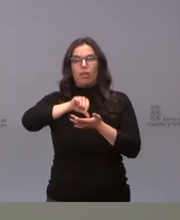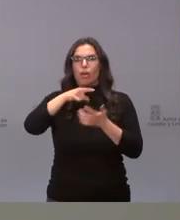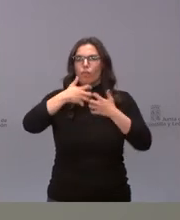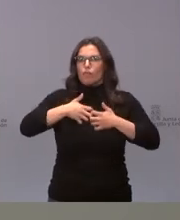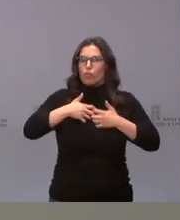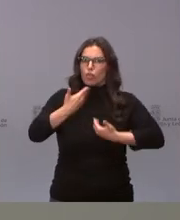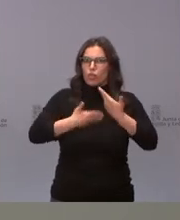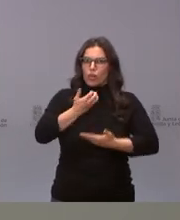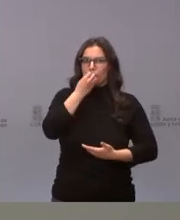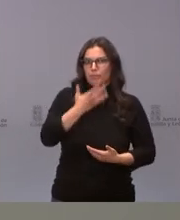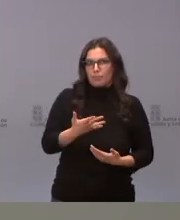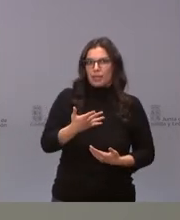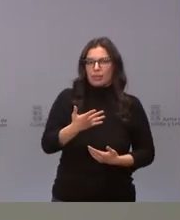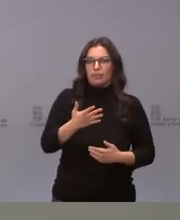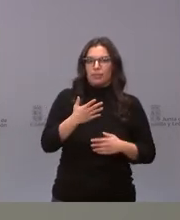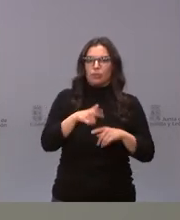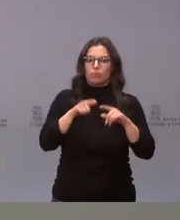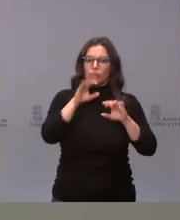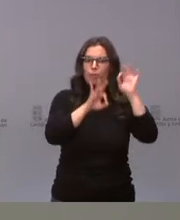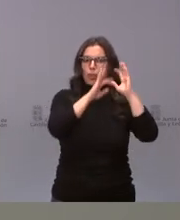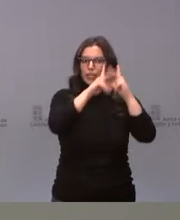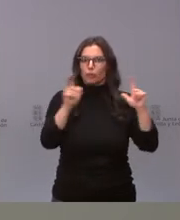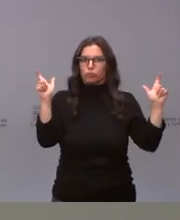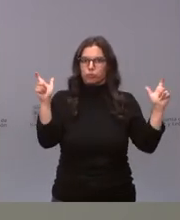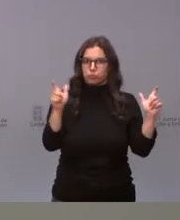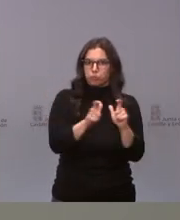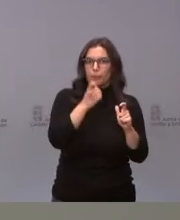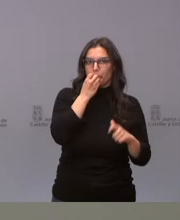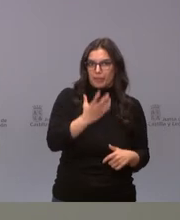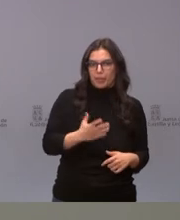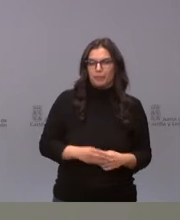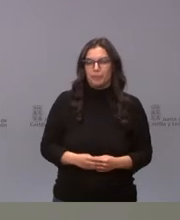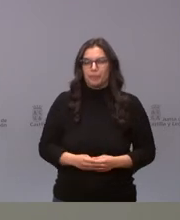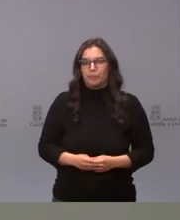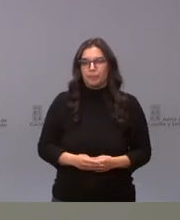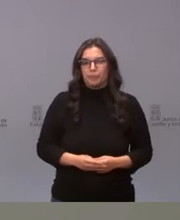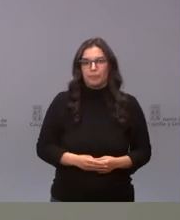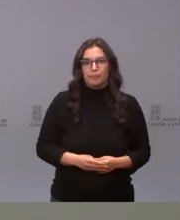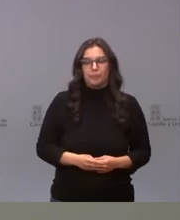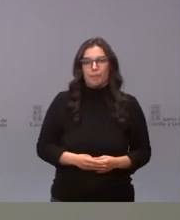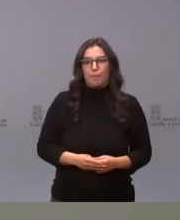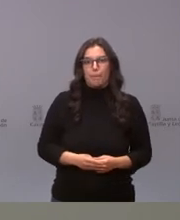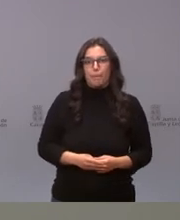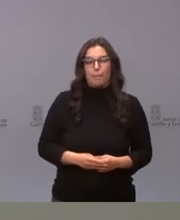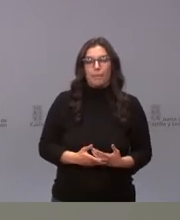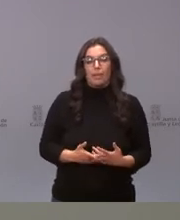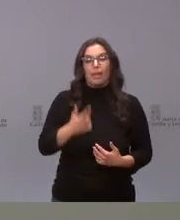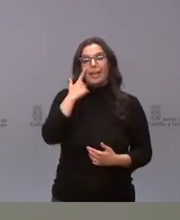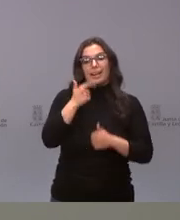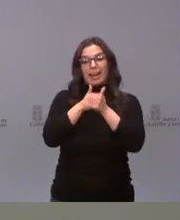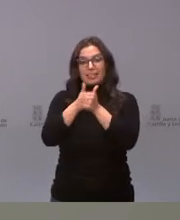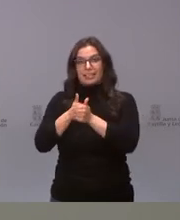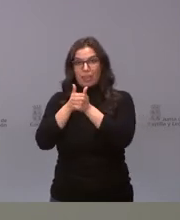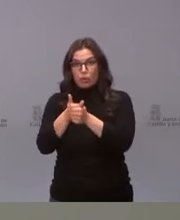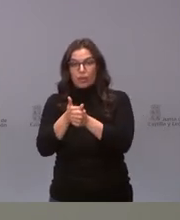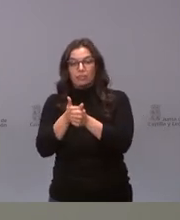funcionando bien en cuanto a la disminución de incidencia acumulada. La correlación que hay entre los rastreadores tiene